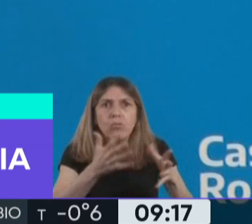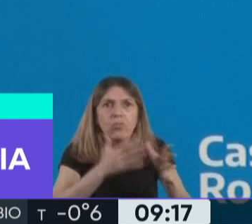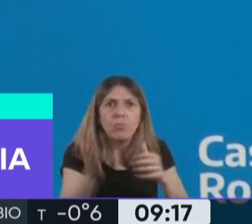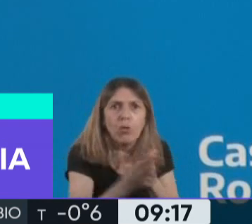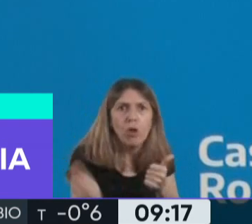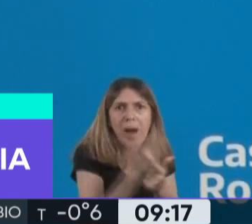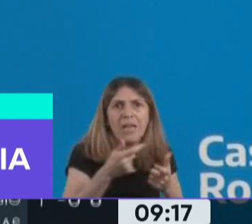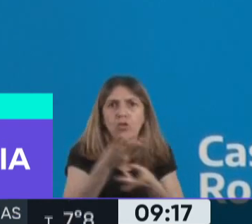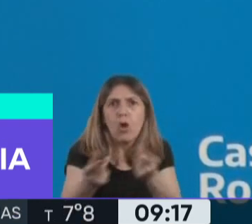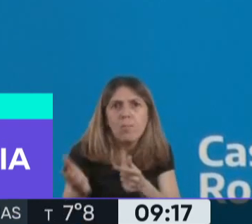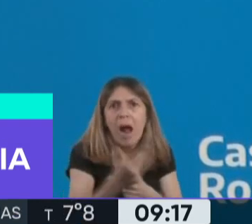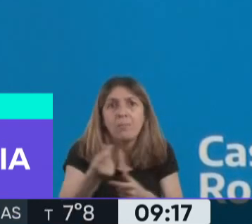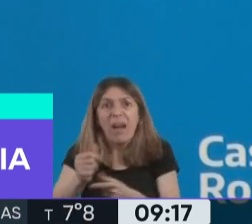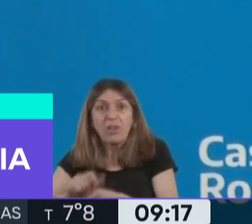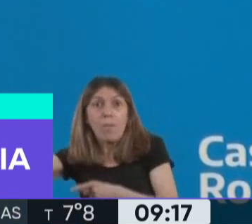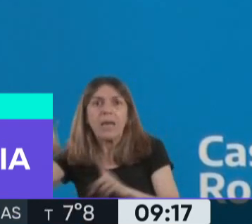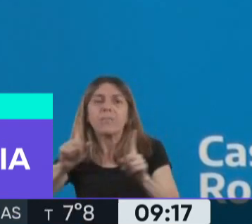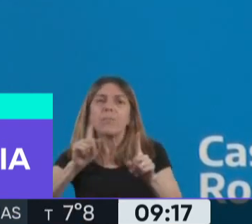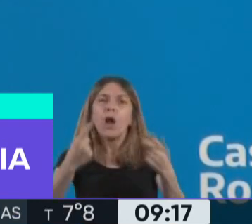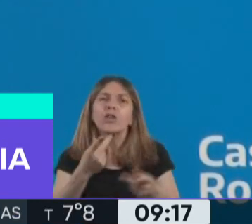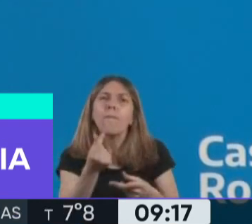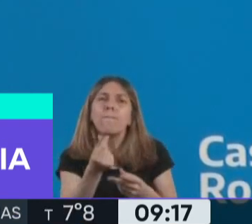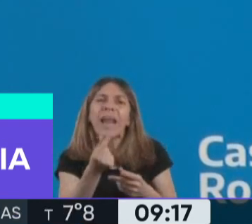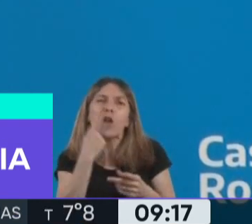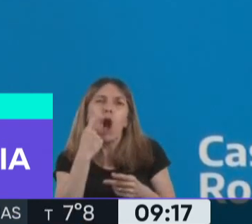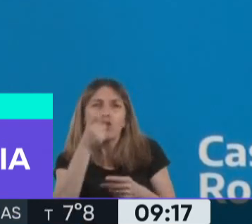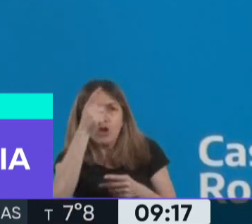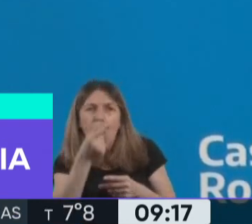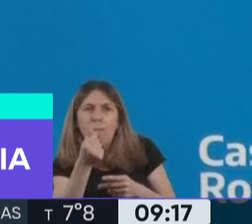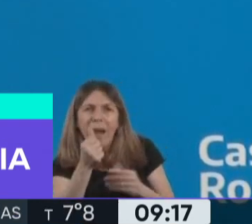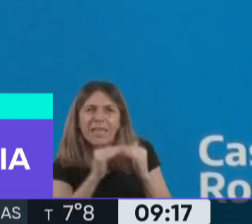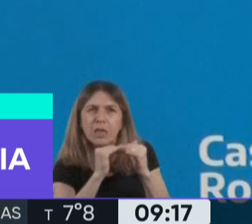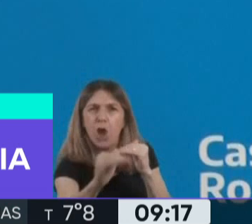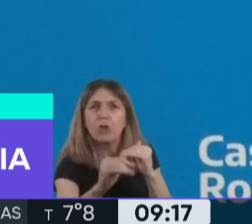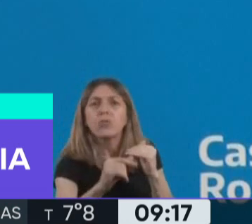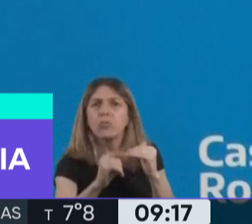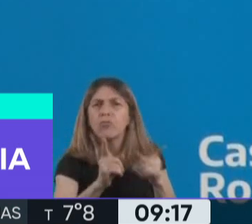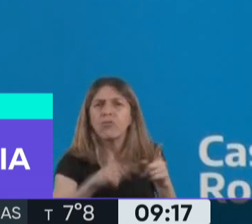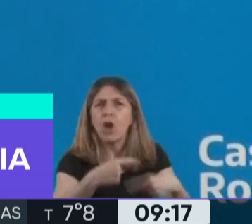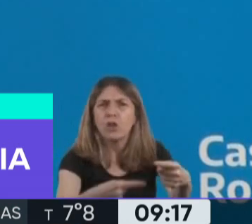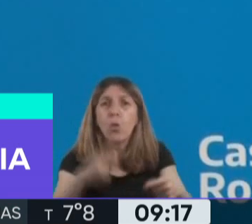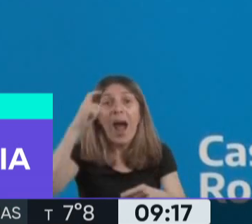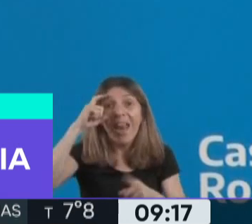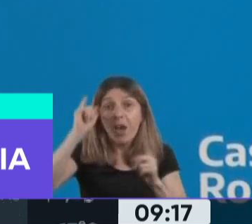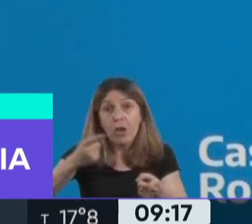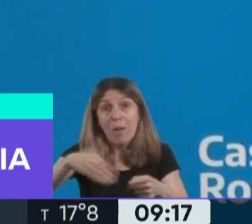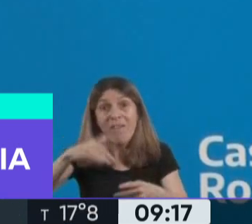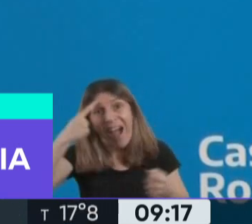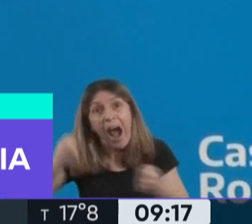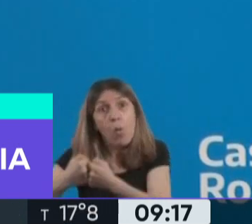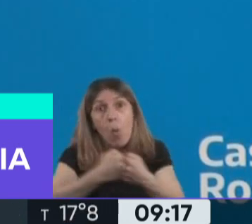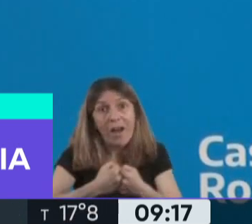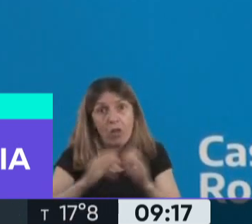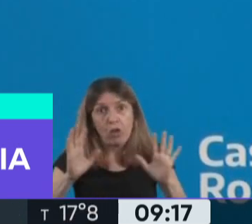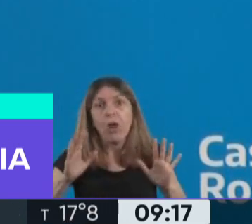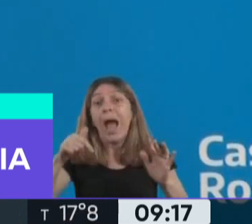de precios cuidados está funcionando. El programa de precios cuidados continúa. A partir del 7 de enero continuará con los nuevos acuerdos que se hagan. Lo que